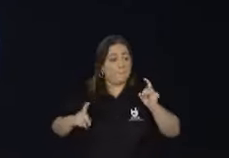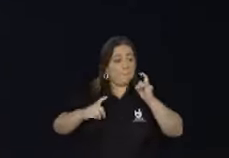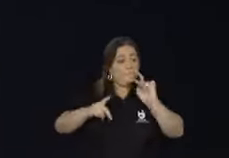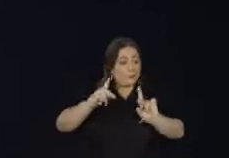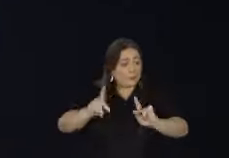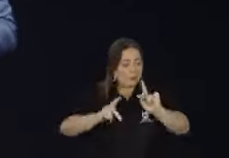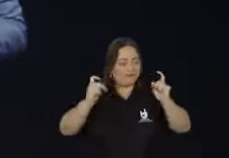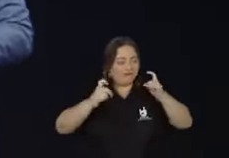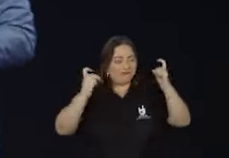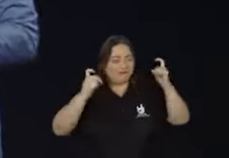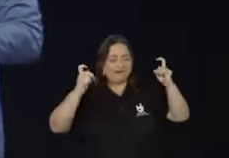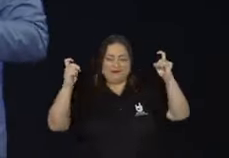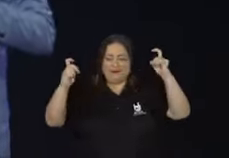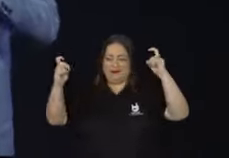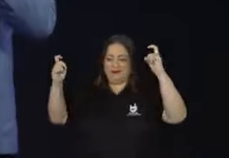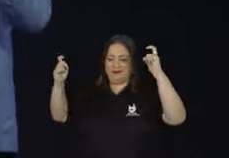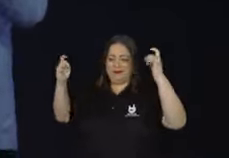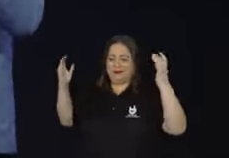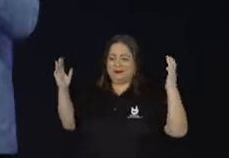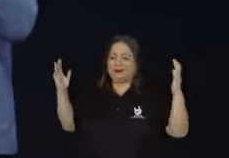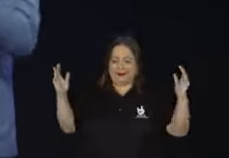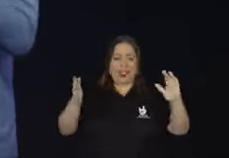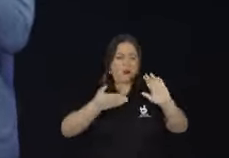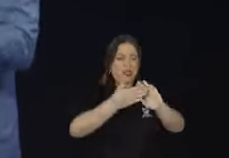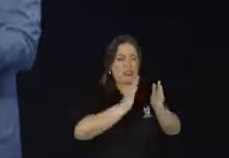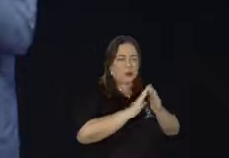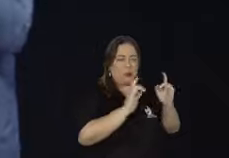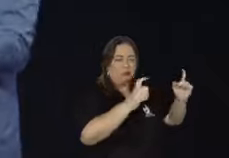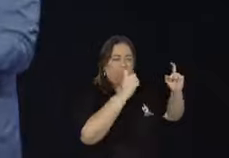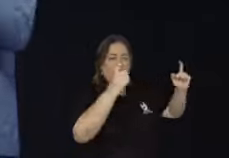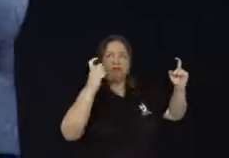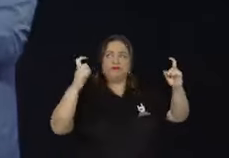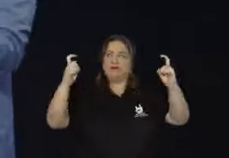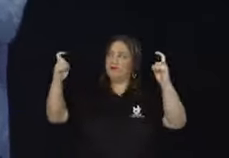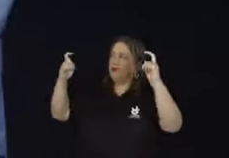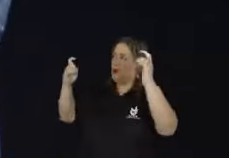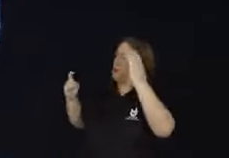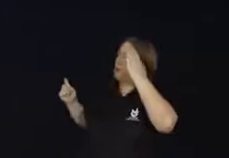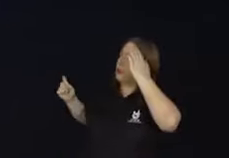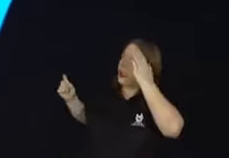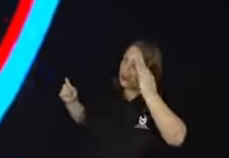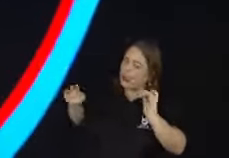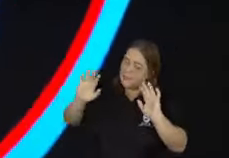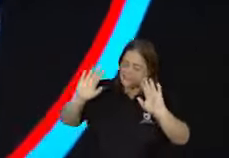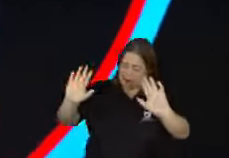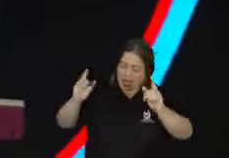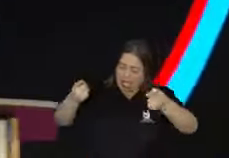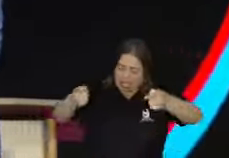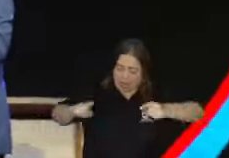celebra. El pueblo celebra que un milagro hoy está ocurriendo.